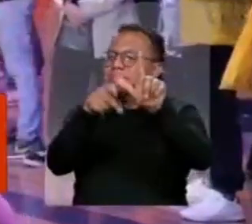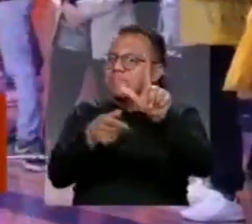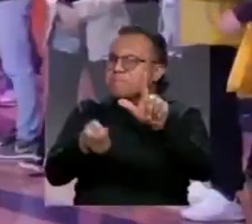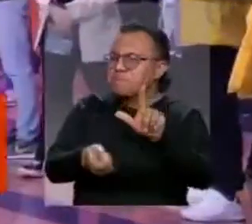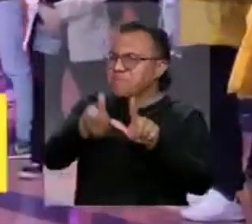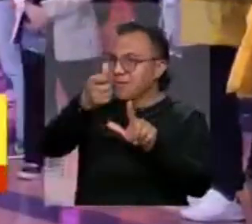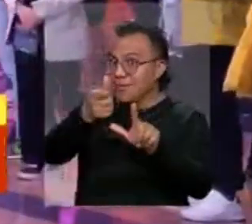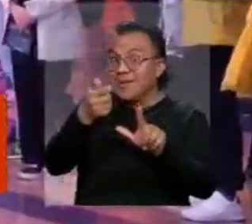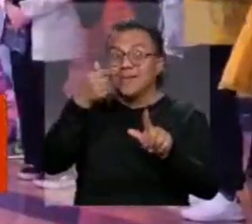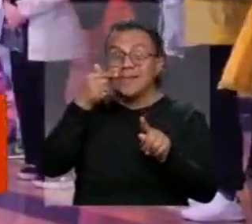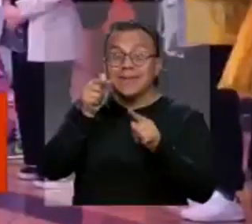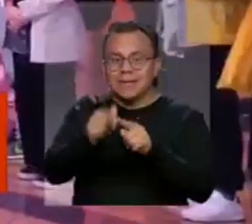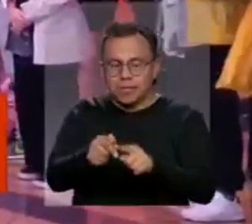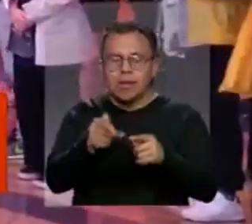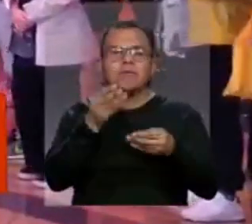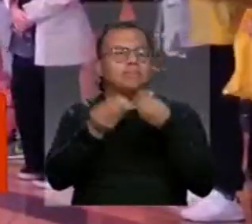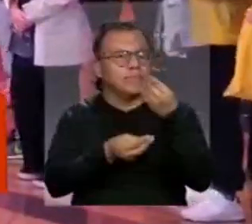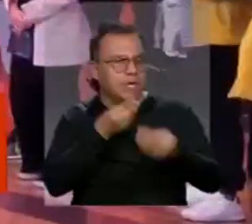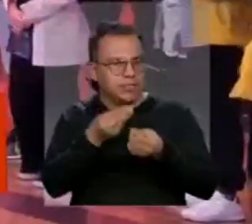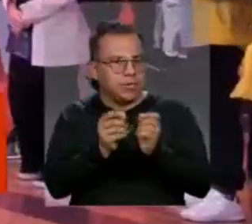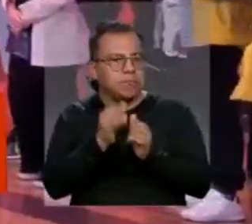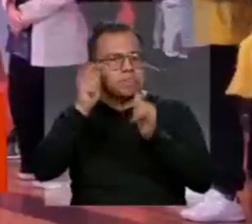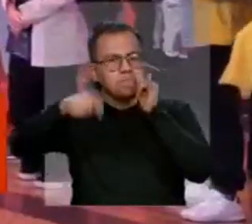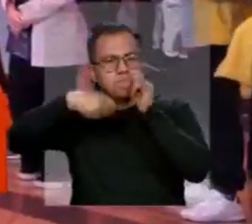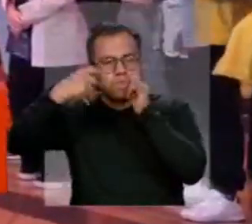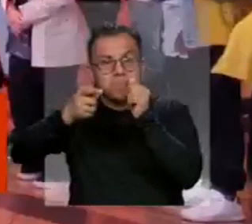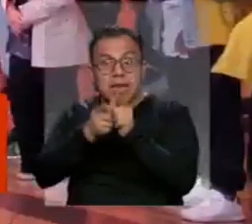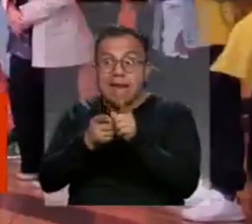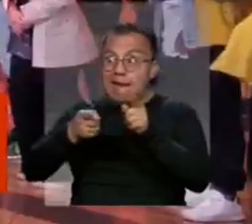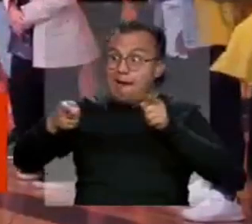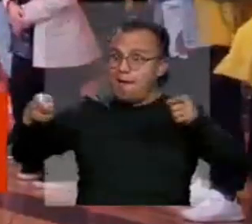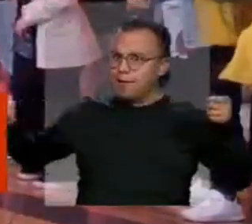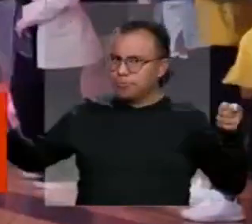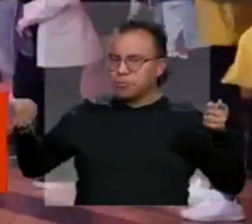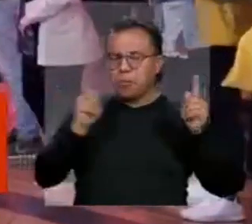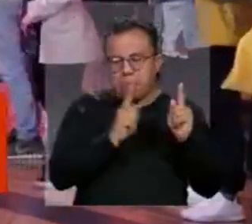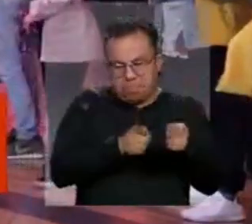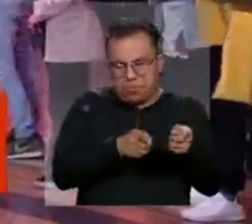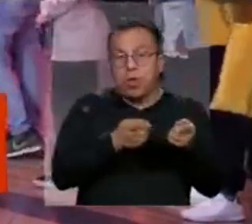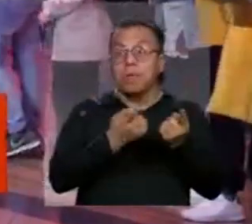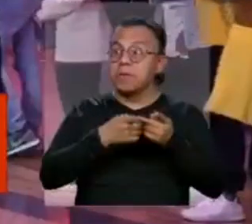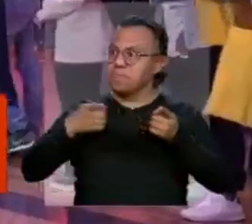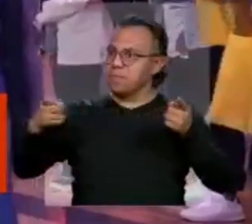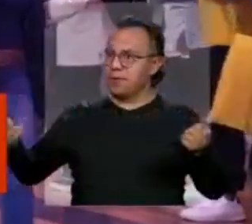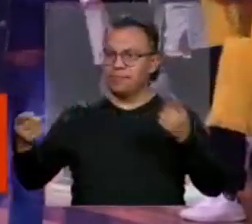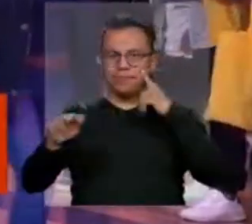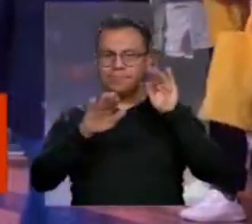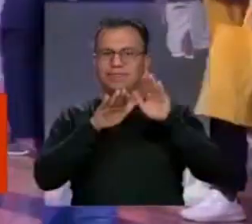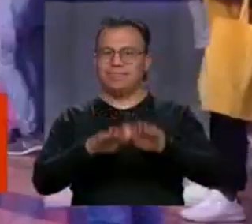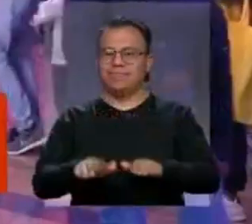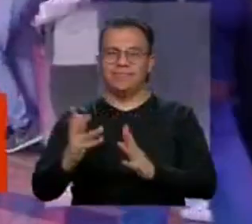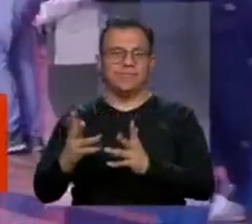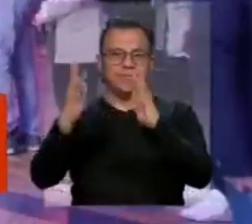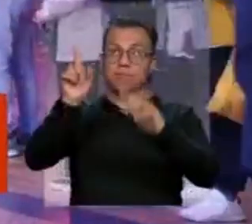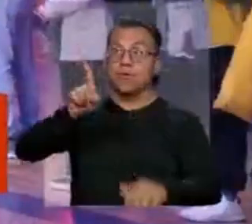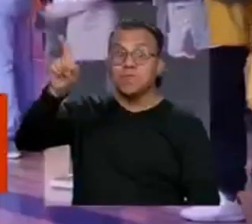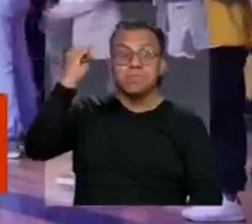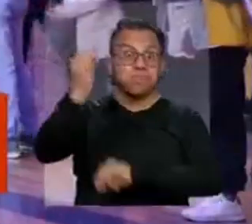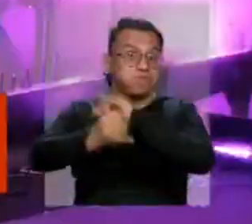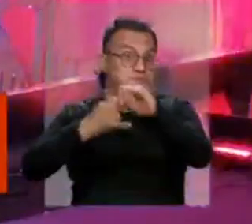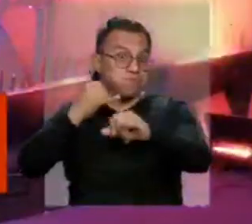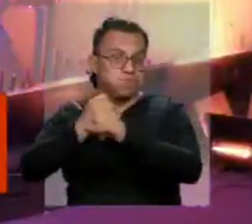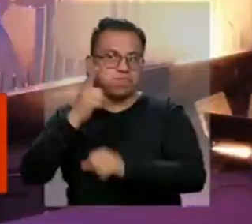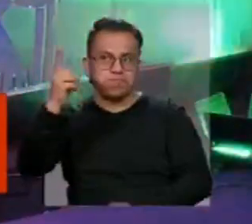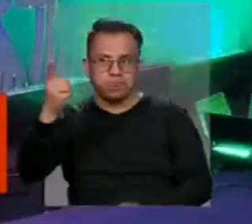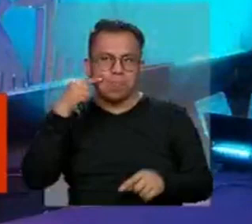sus largometrajes y luego nos han representado de una manera muy importante en todos los festivales internacionales.